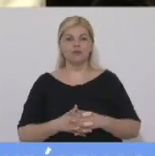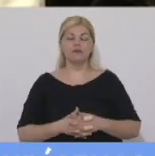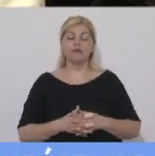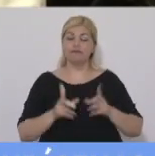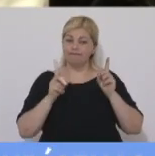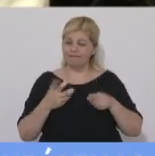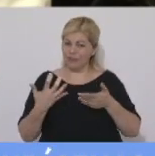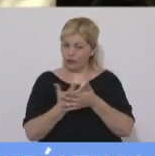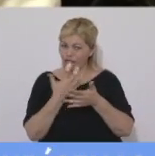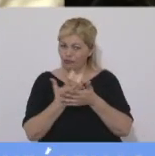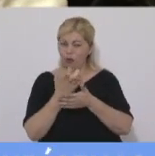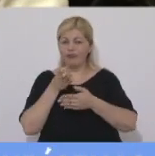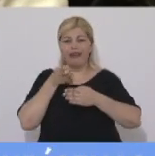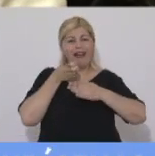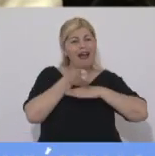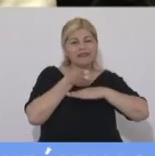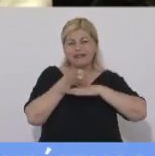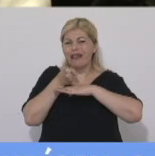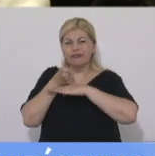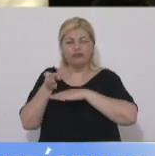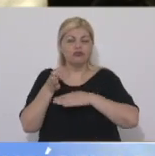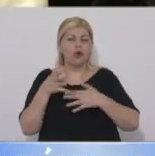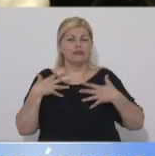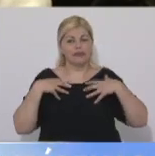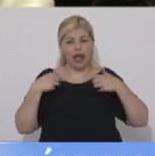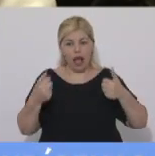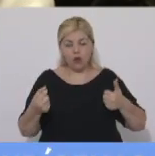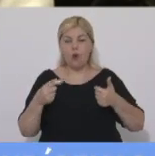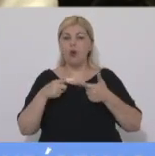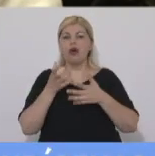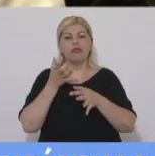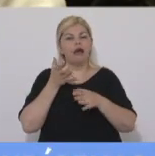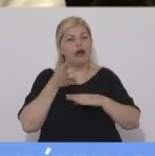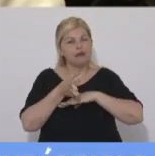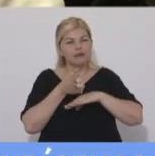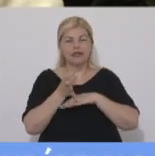Sufren el acceso en sus distintos niveles a la salud y a la educación.